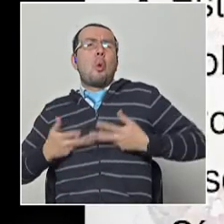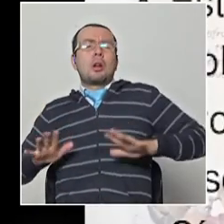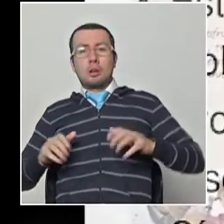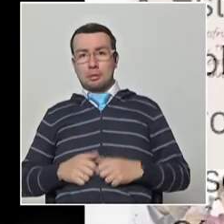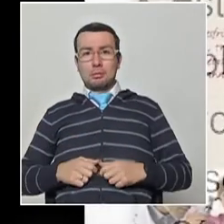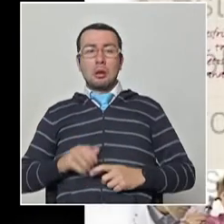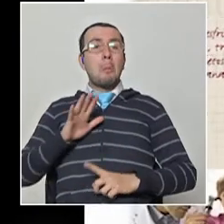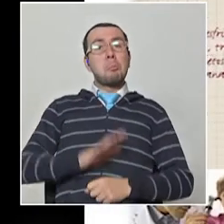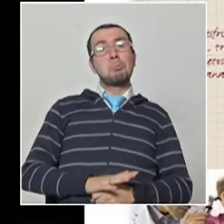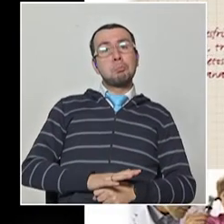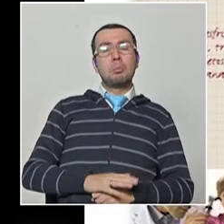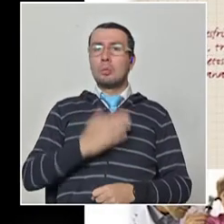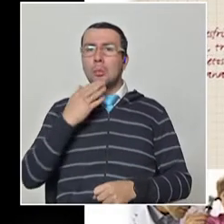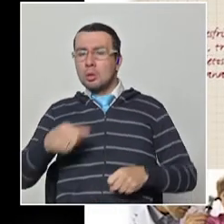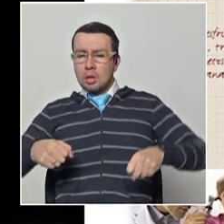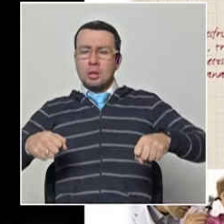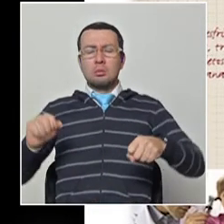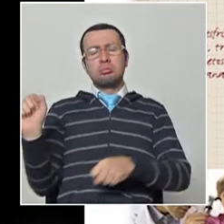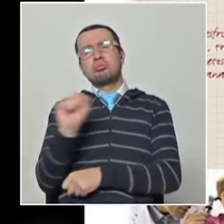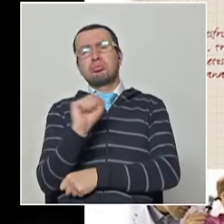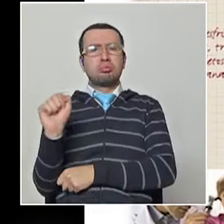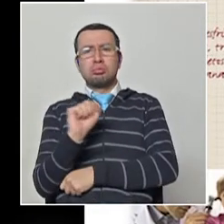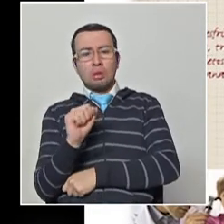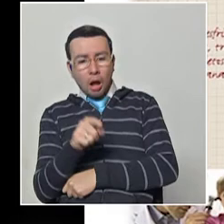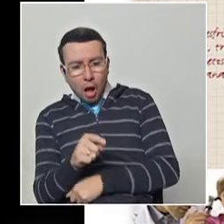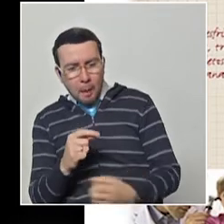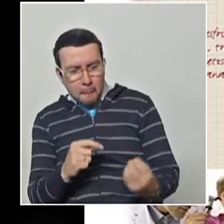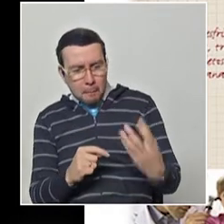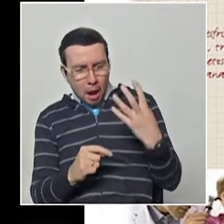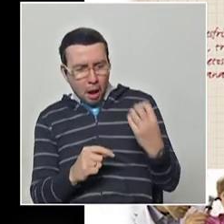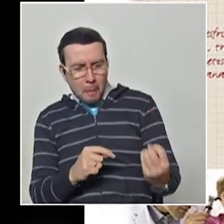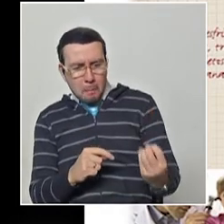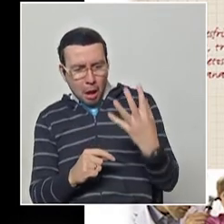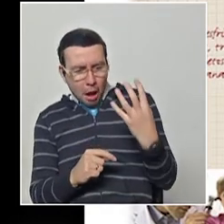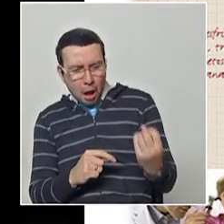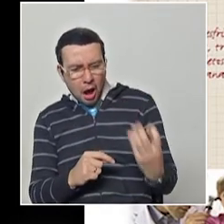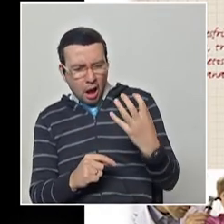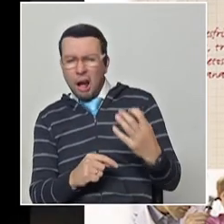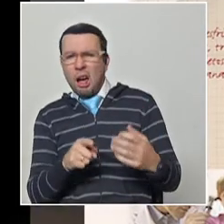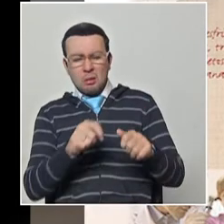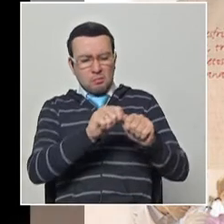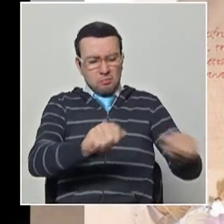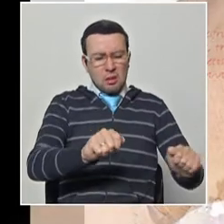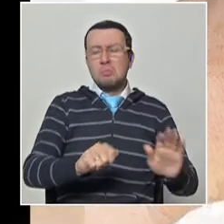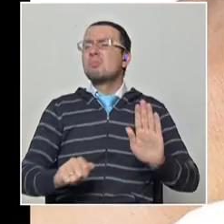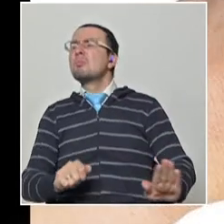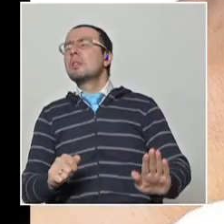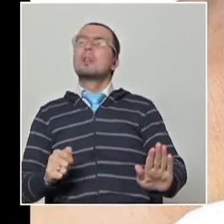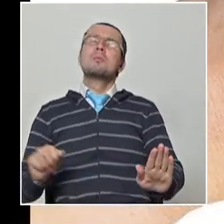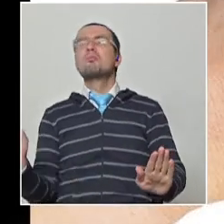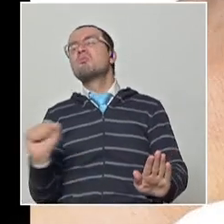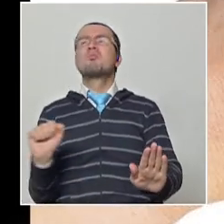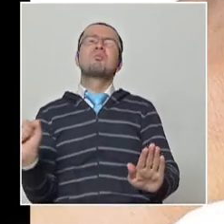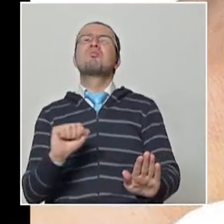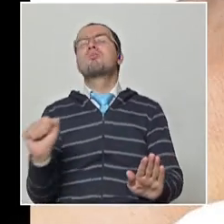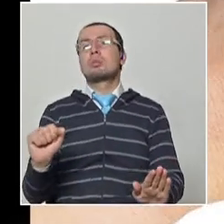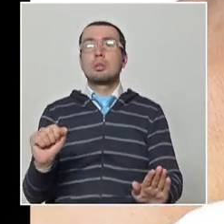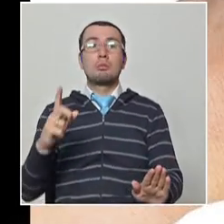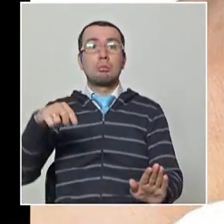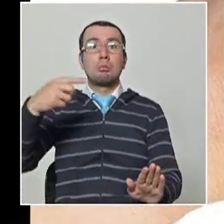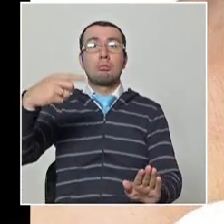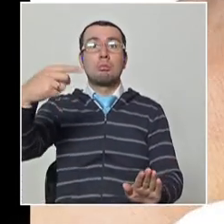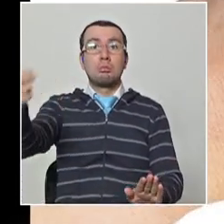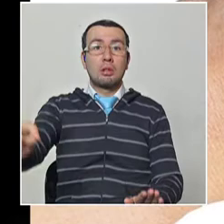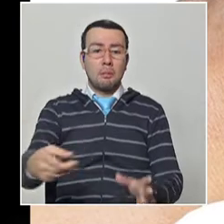síntomas en el carro le prende un bombillo al carro y le pongo un esparadrapo para 9 el bombillo y al kilómetro me deja tirado porque se le quemó el motor del